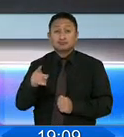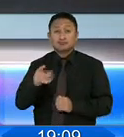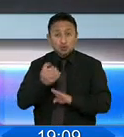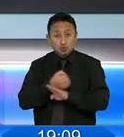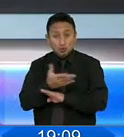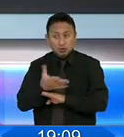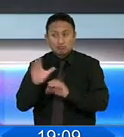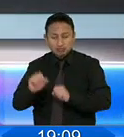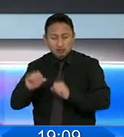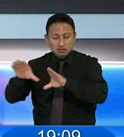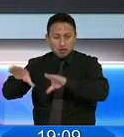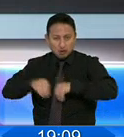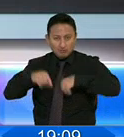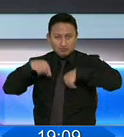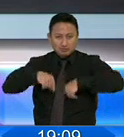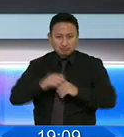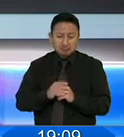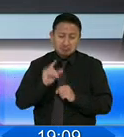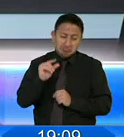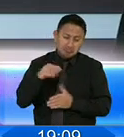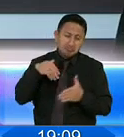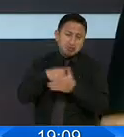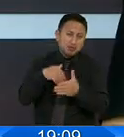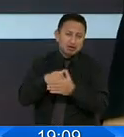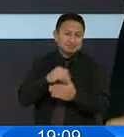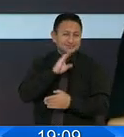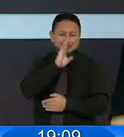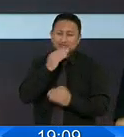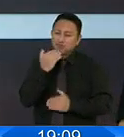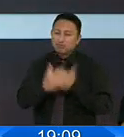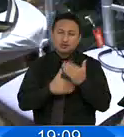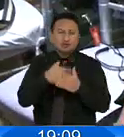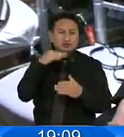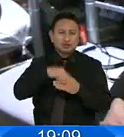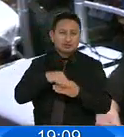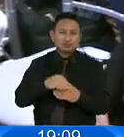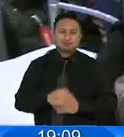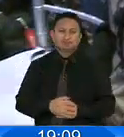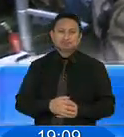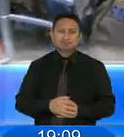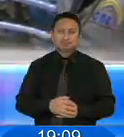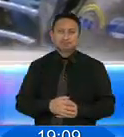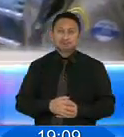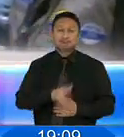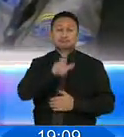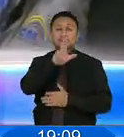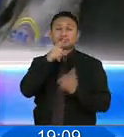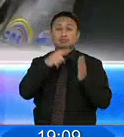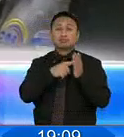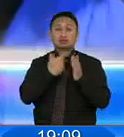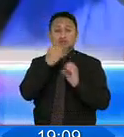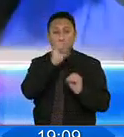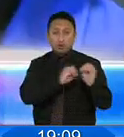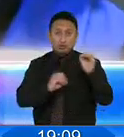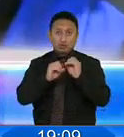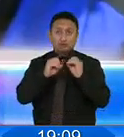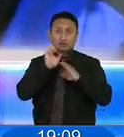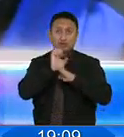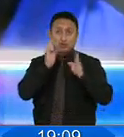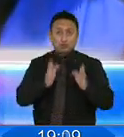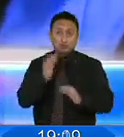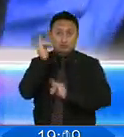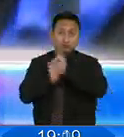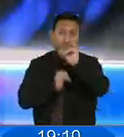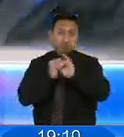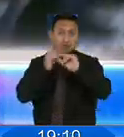superar los pequeños obstáculos que son parte de todo proceso electoral. Alrededor de 3,000 observadores entre nacionales e internacionales